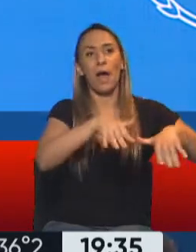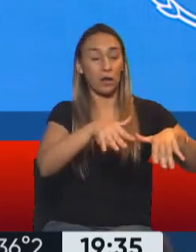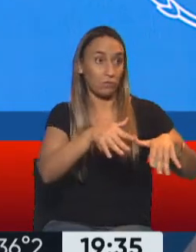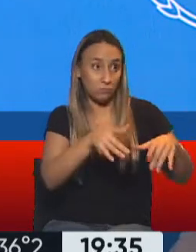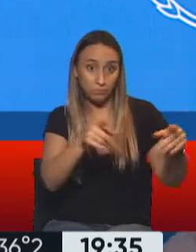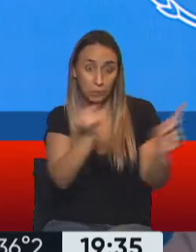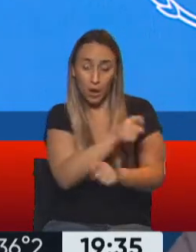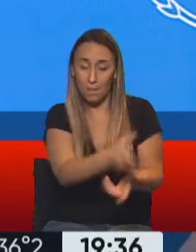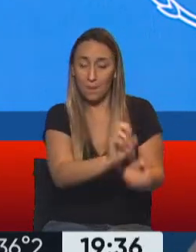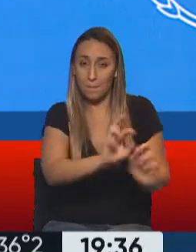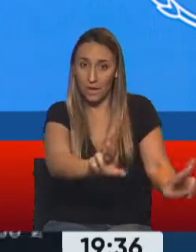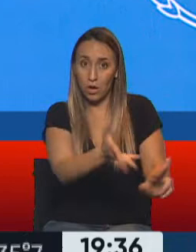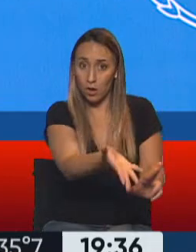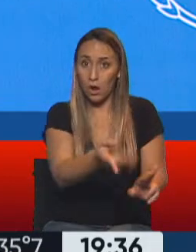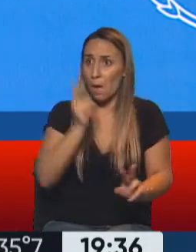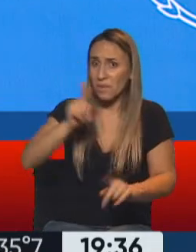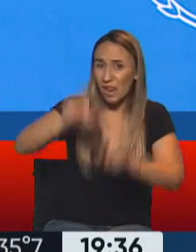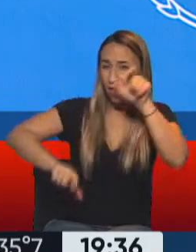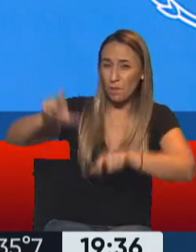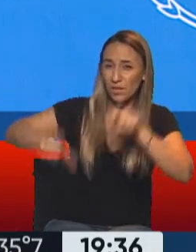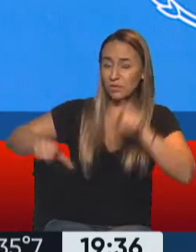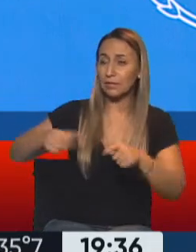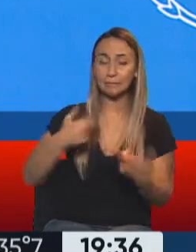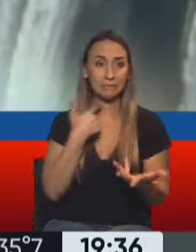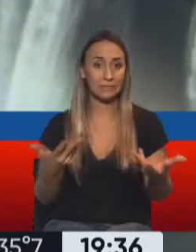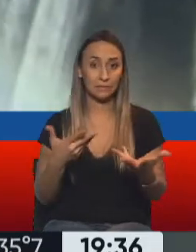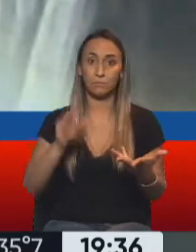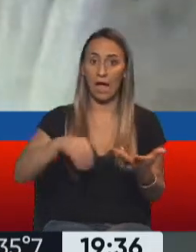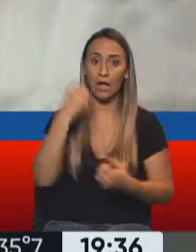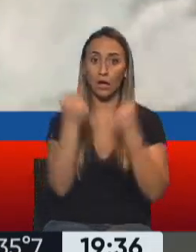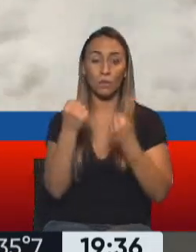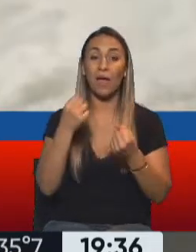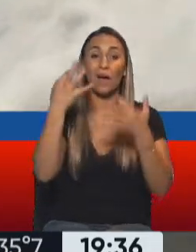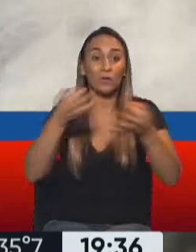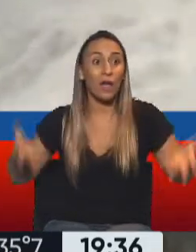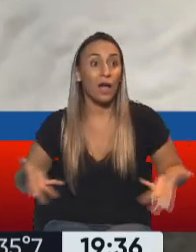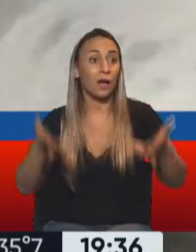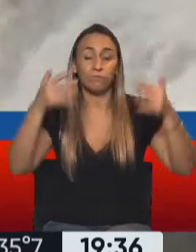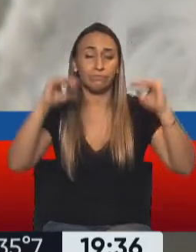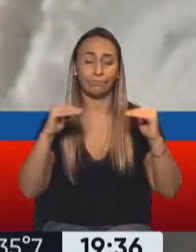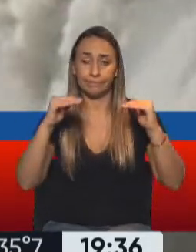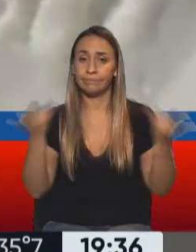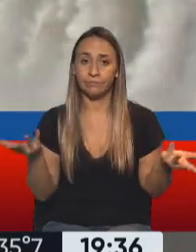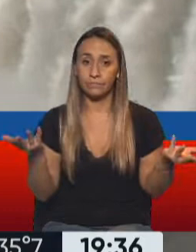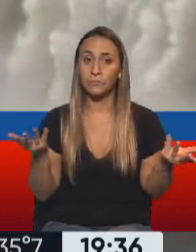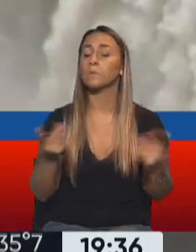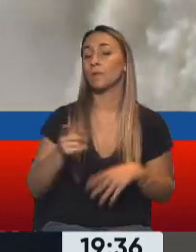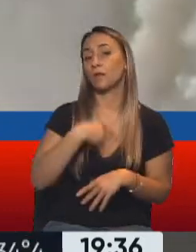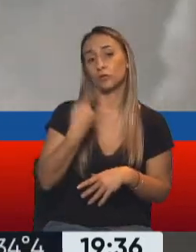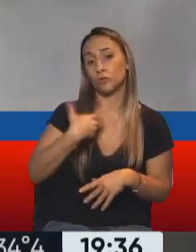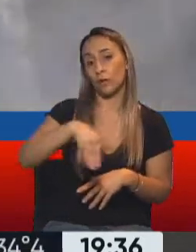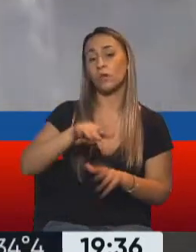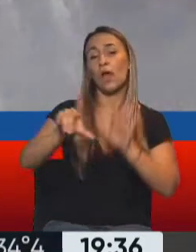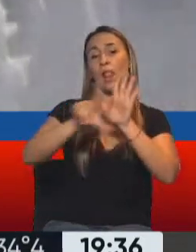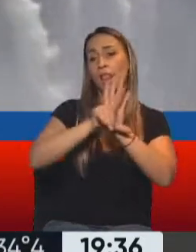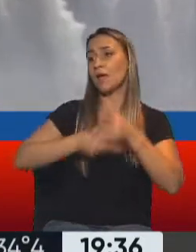a miles de argentinos, pero que termina perjudicando a la economía que se está en franca recuperación. Con respecto al previaje, la idea nuestra es enviar una ley al Congreso,